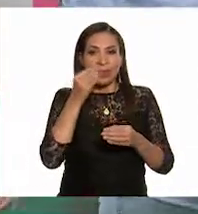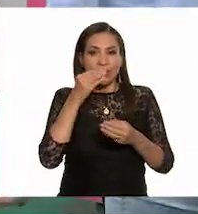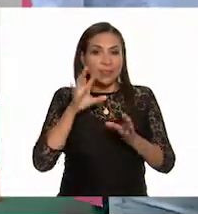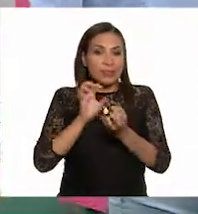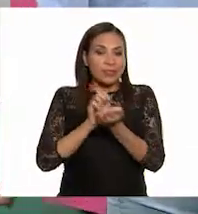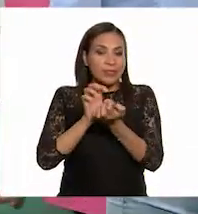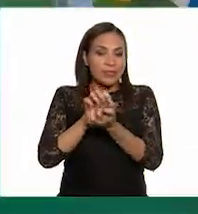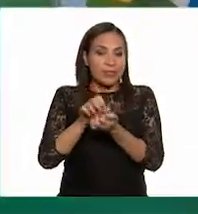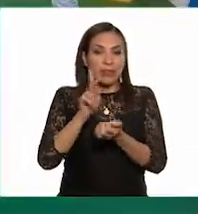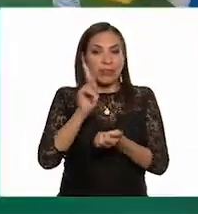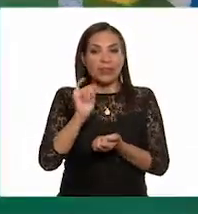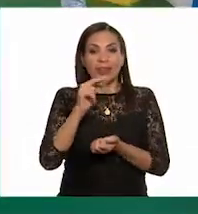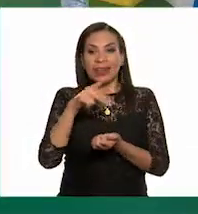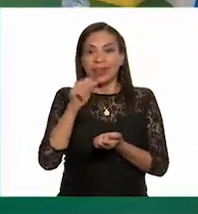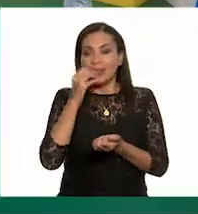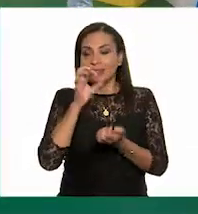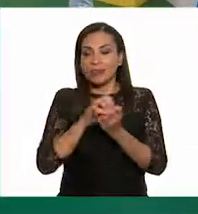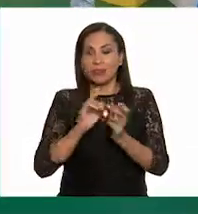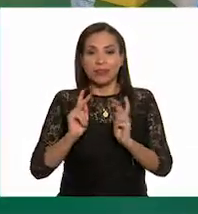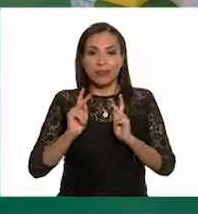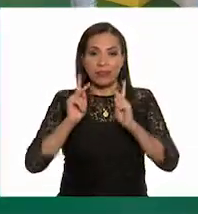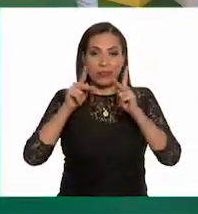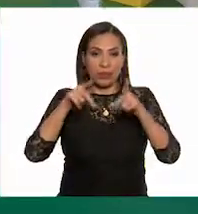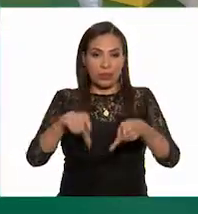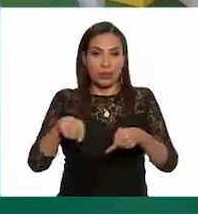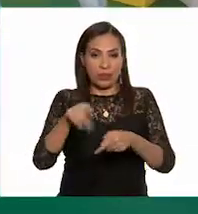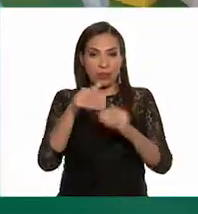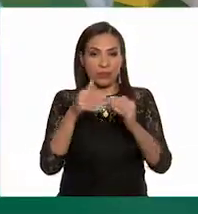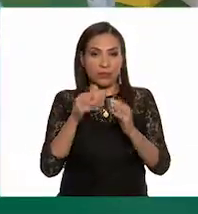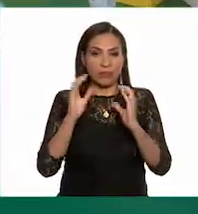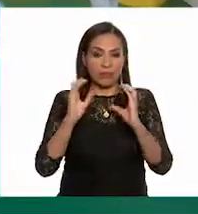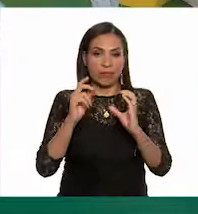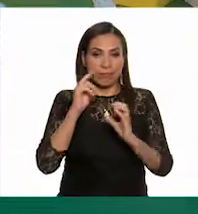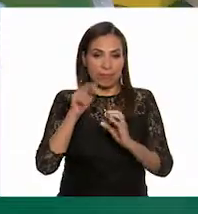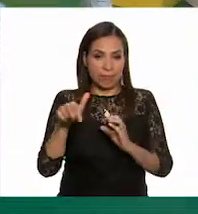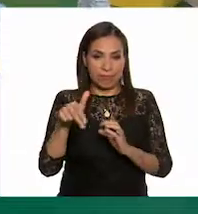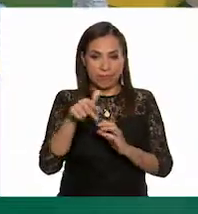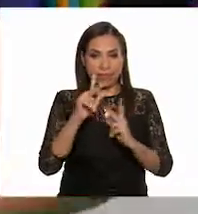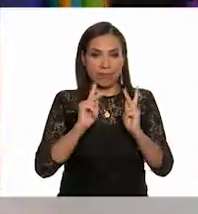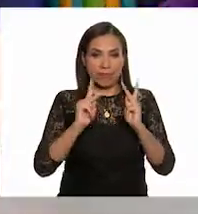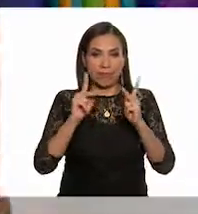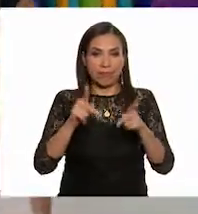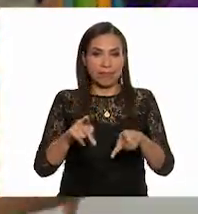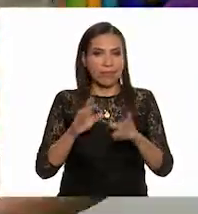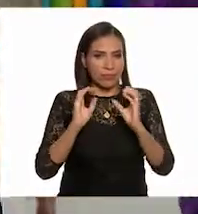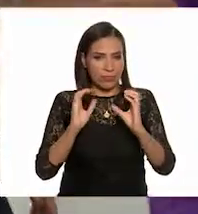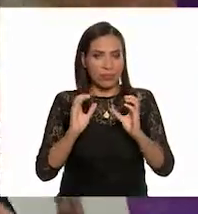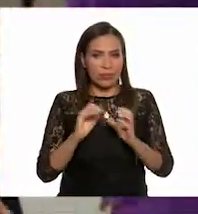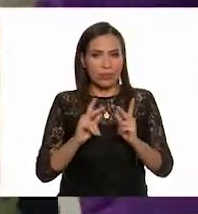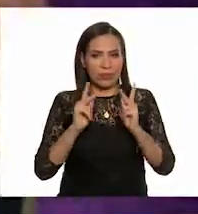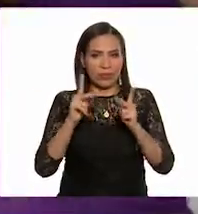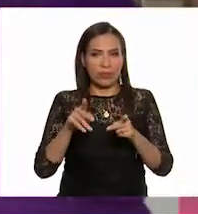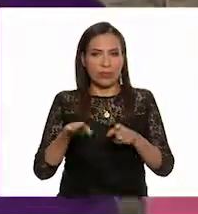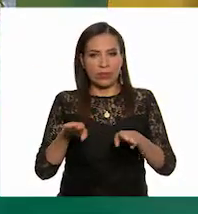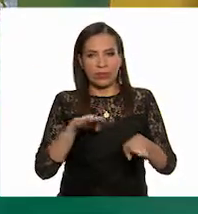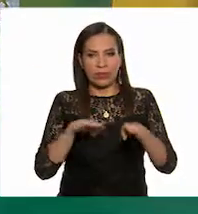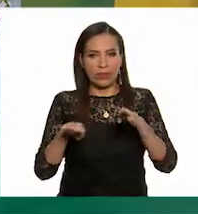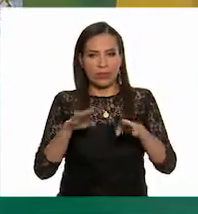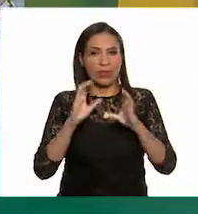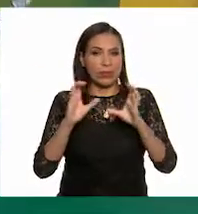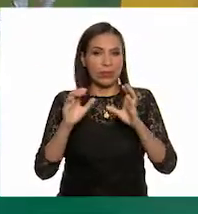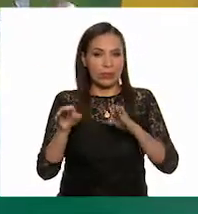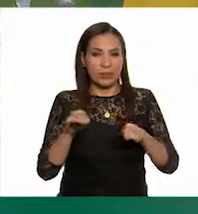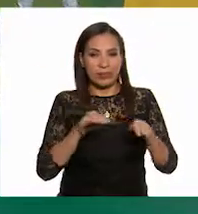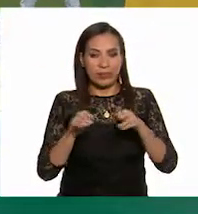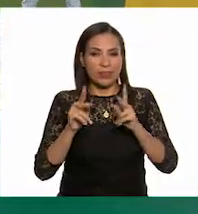un puente ahí. ¿Un puente? Tienen que pasar por el puente. Allá en casa, si no tienen un puente, cuidado. No se preocupen. Ustedes háganlo. Es un puente movedizo, Ale.